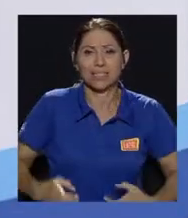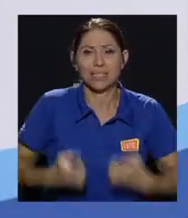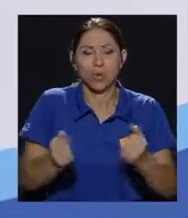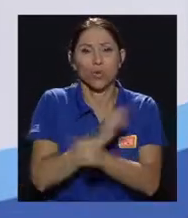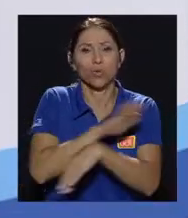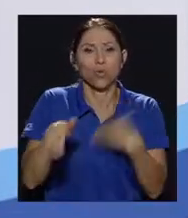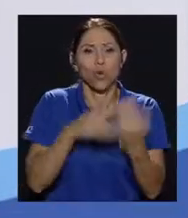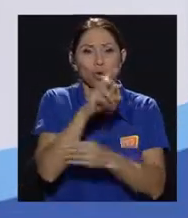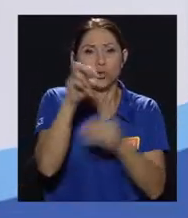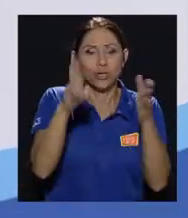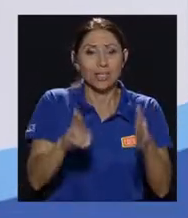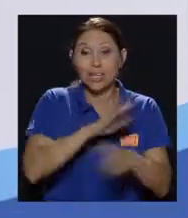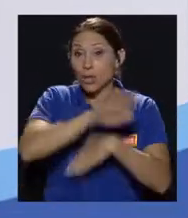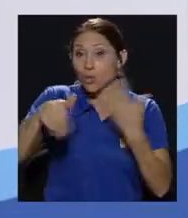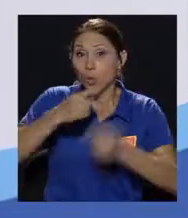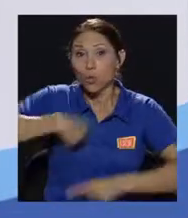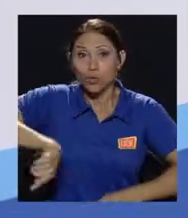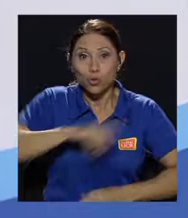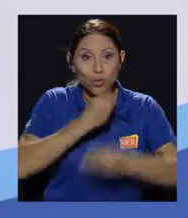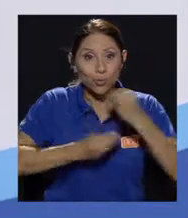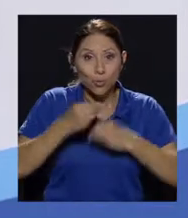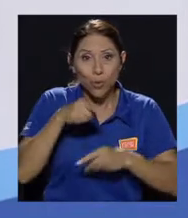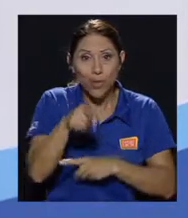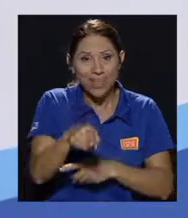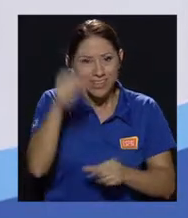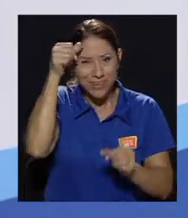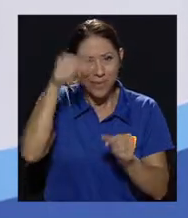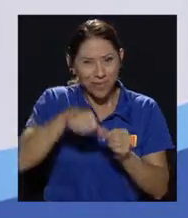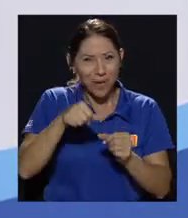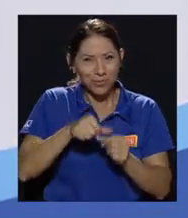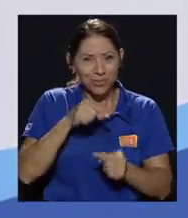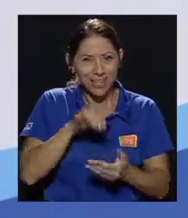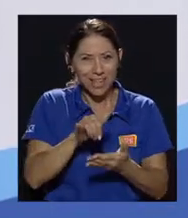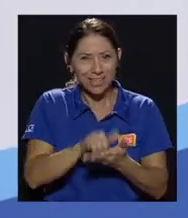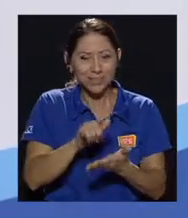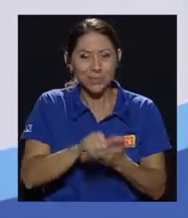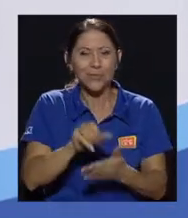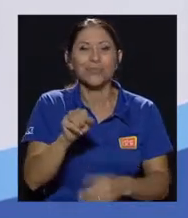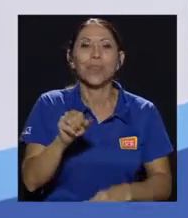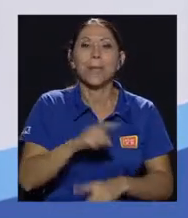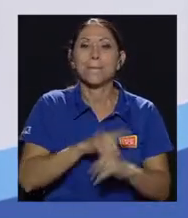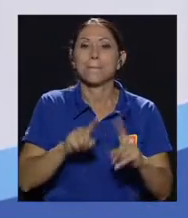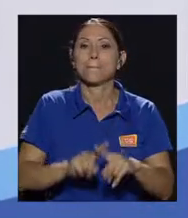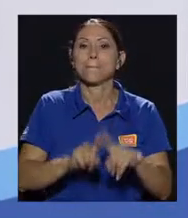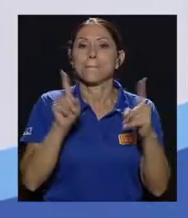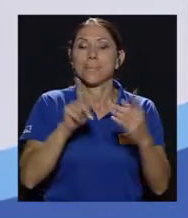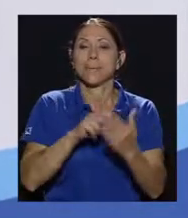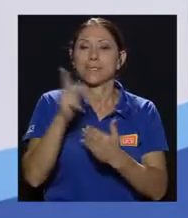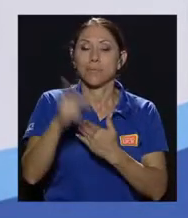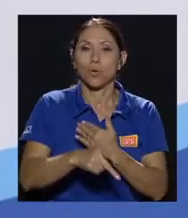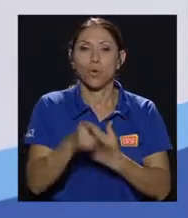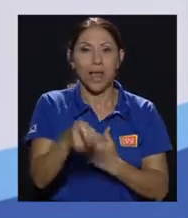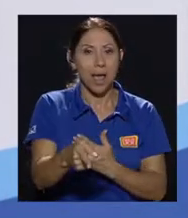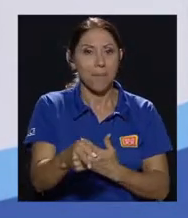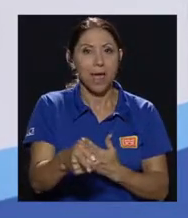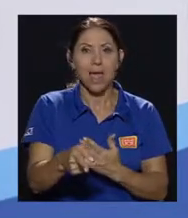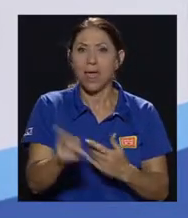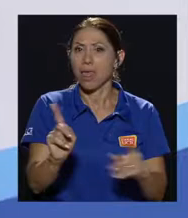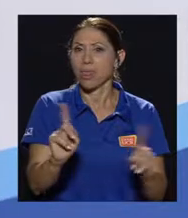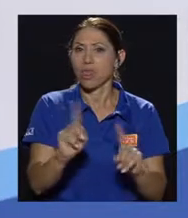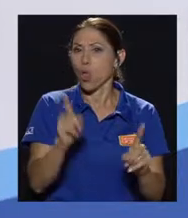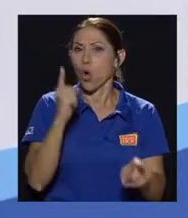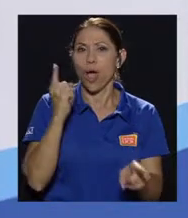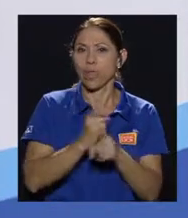Todos hemos comido ahí, de alguna manera, y recordamos, tenemos, ¿cierto?, memorias de eso. Sin embargo, es un programa que no ha tenido una